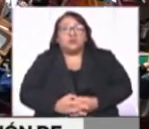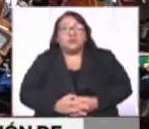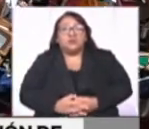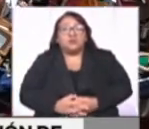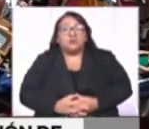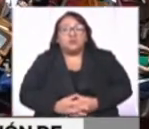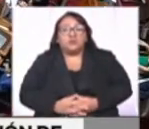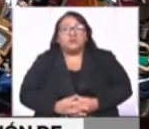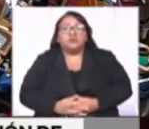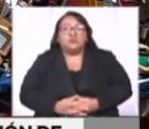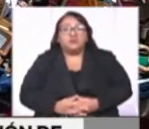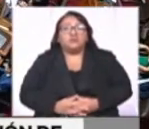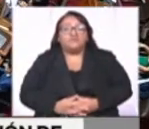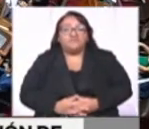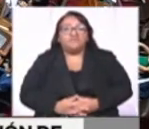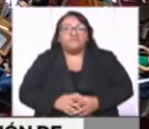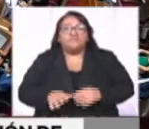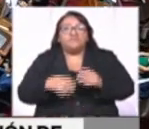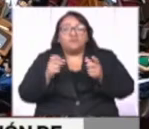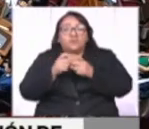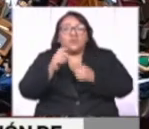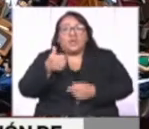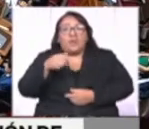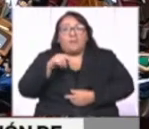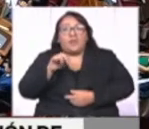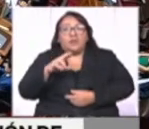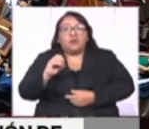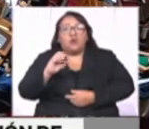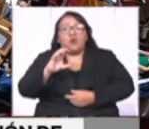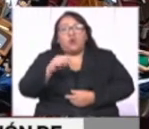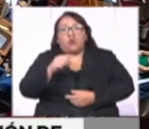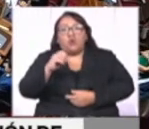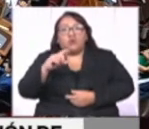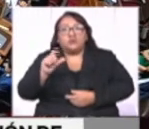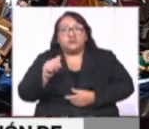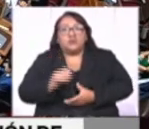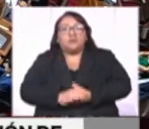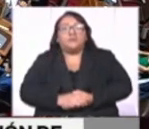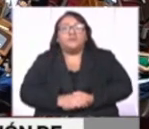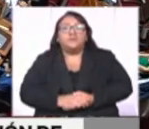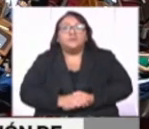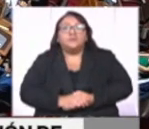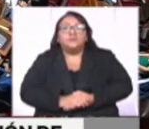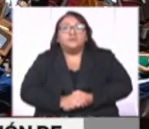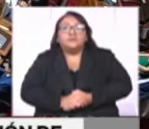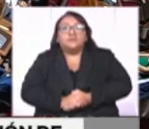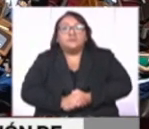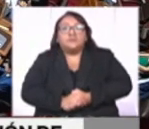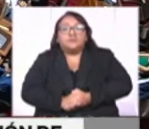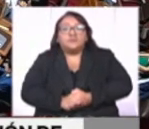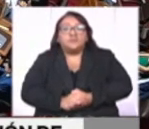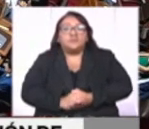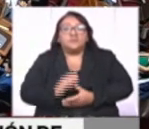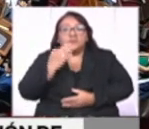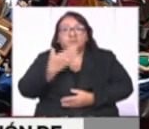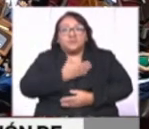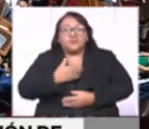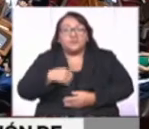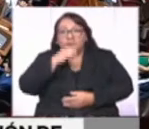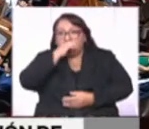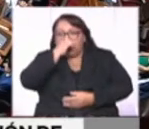Gracias, congresista. Tiene el uso de la palabra el congresista Américo González, hasta por 2 minutos. Gracias,